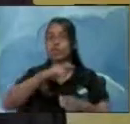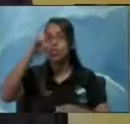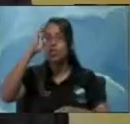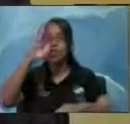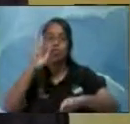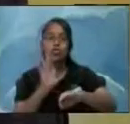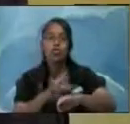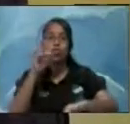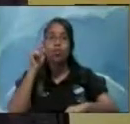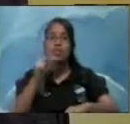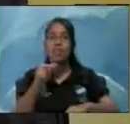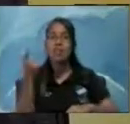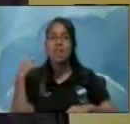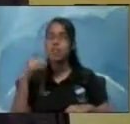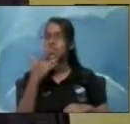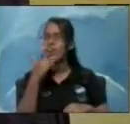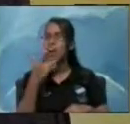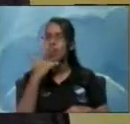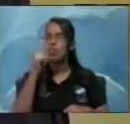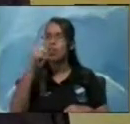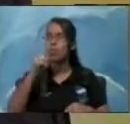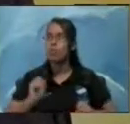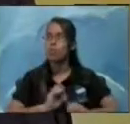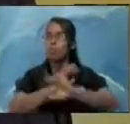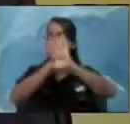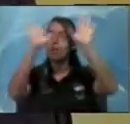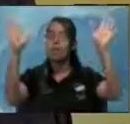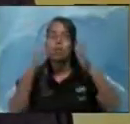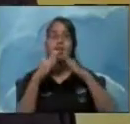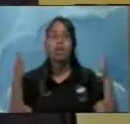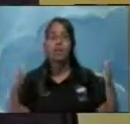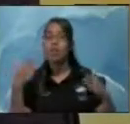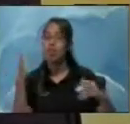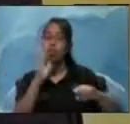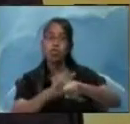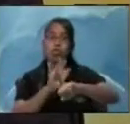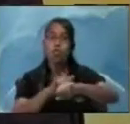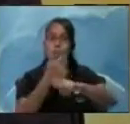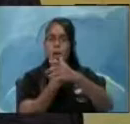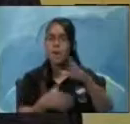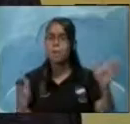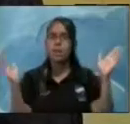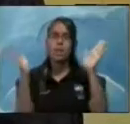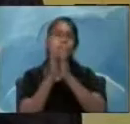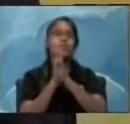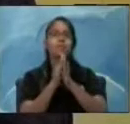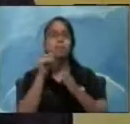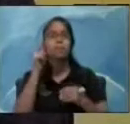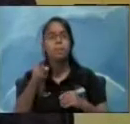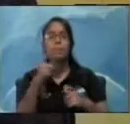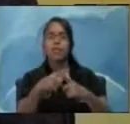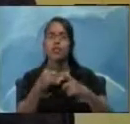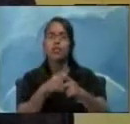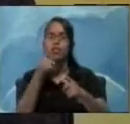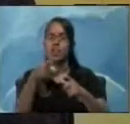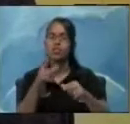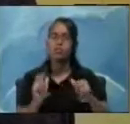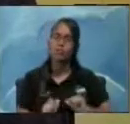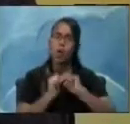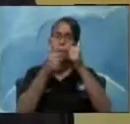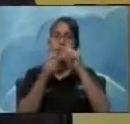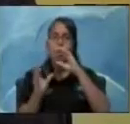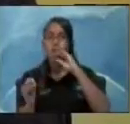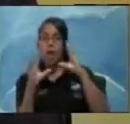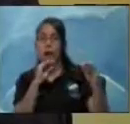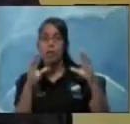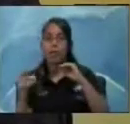y allí hay algo un milagro extraordinario Los tocó el espíritu santo y entonces ellos comenzaron a hablar